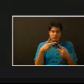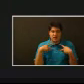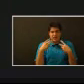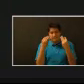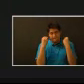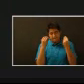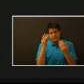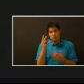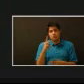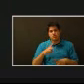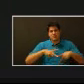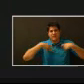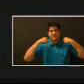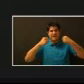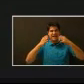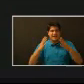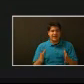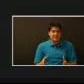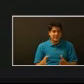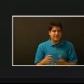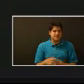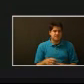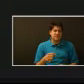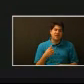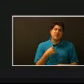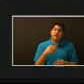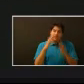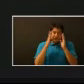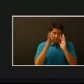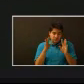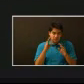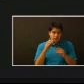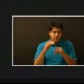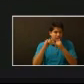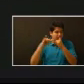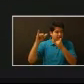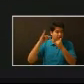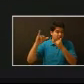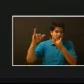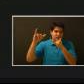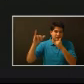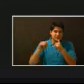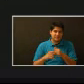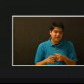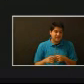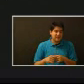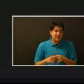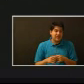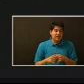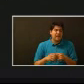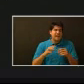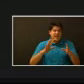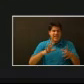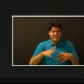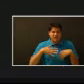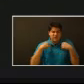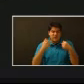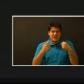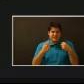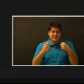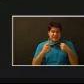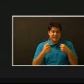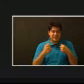montón. Pero aquí me llamó la atención Josué. Y dice,